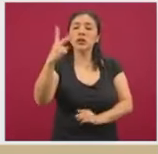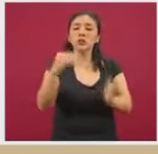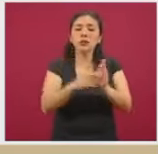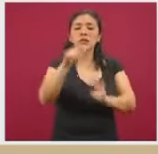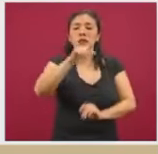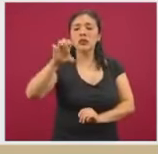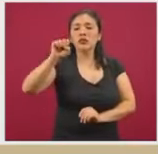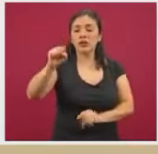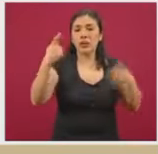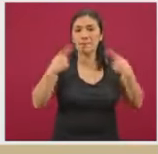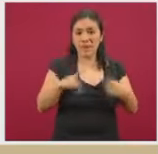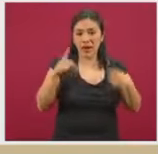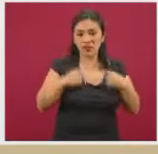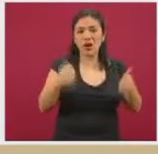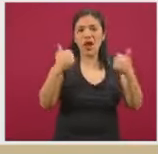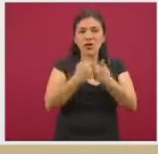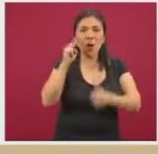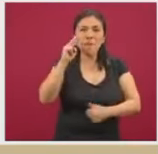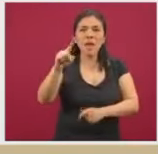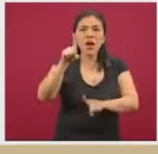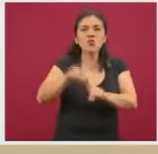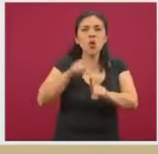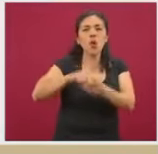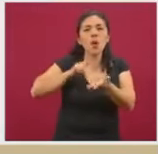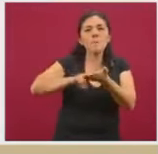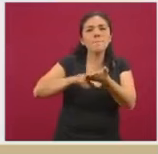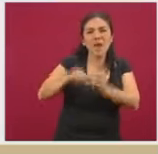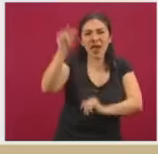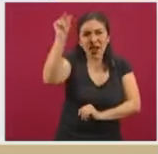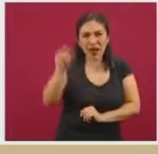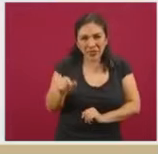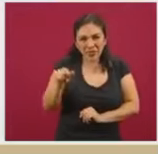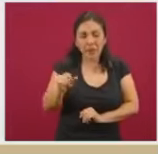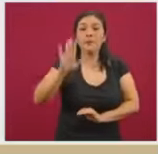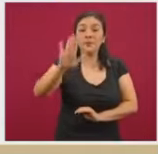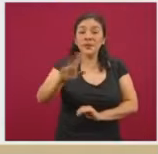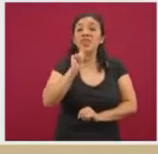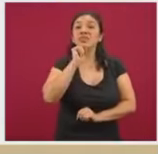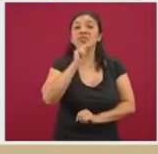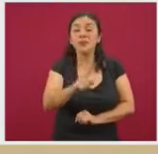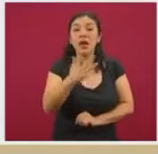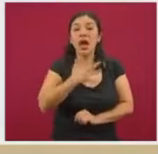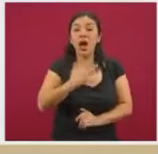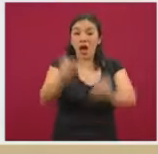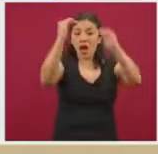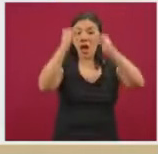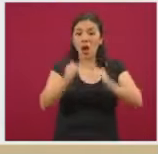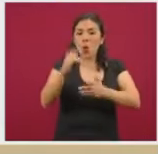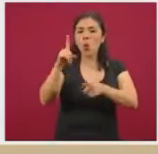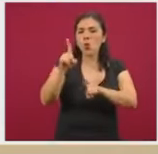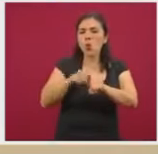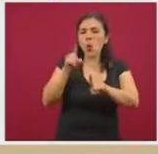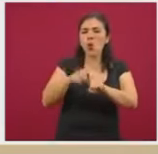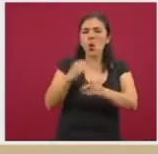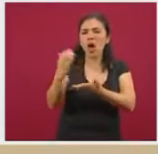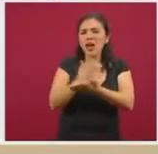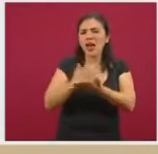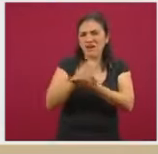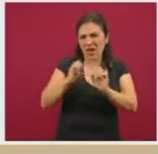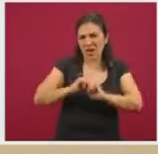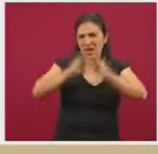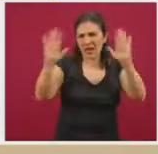1,072,760, representados precisamente en las barras de color verde, pero además tenemos en las barras de color